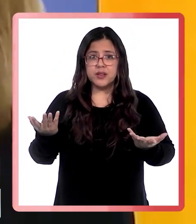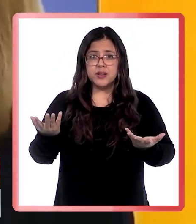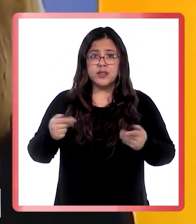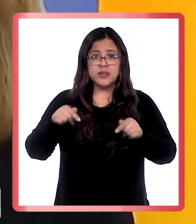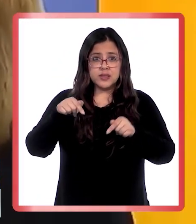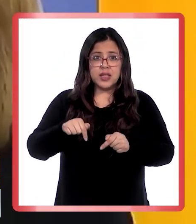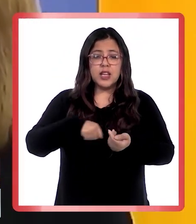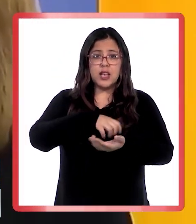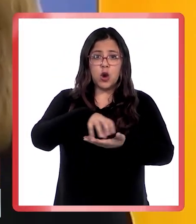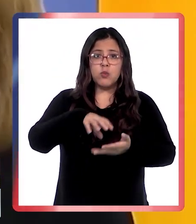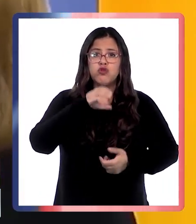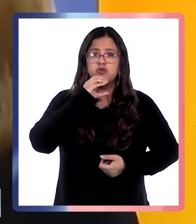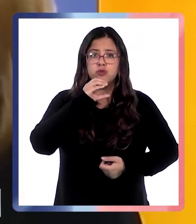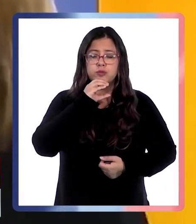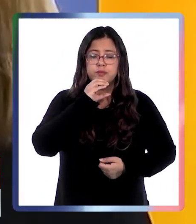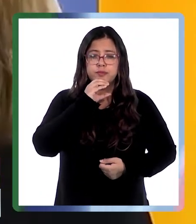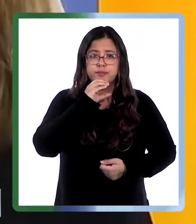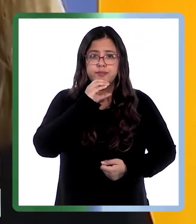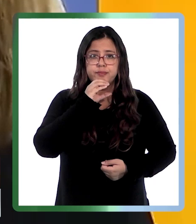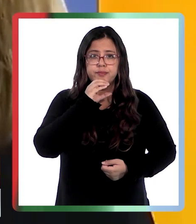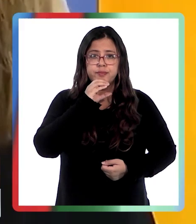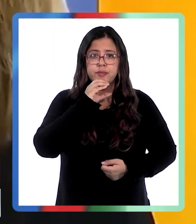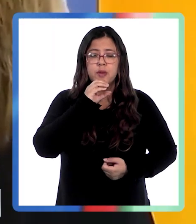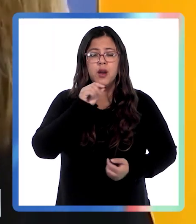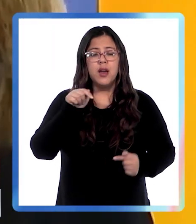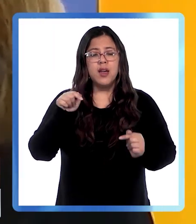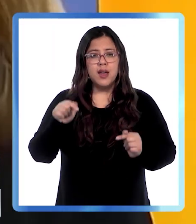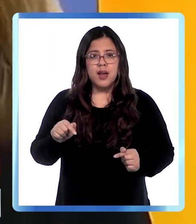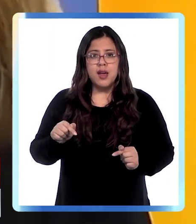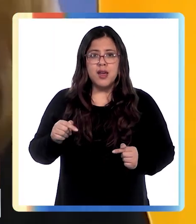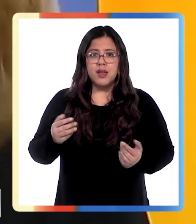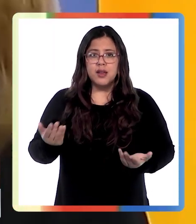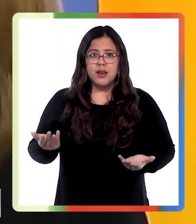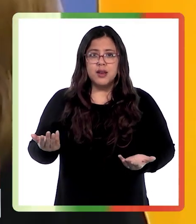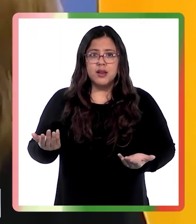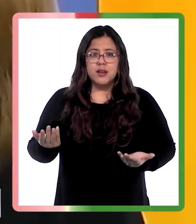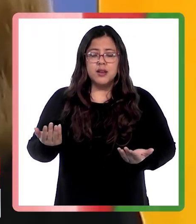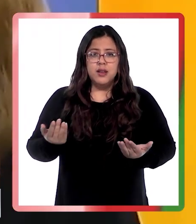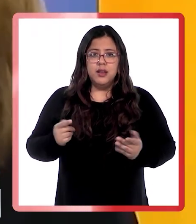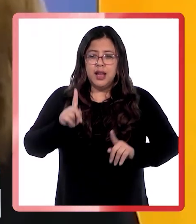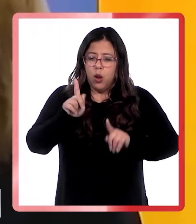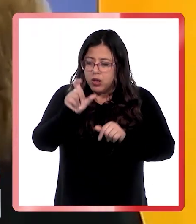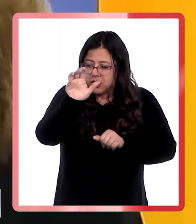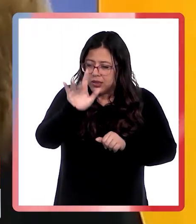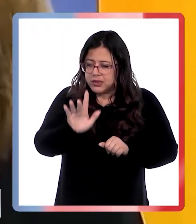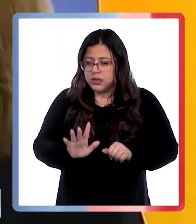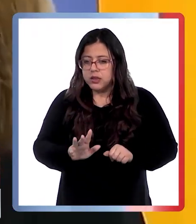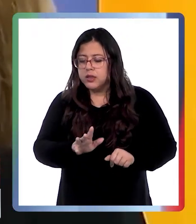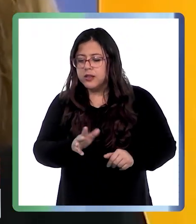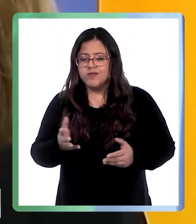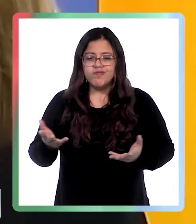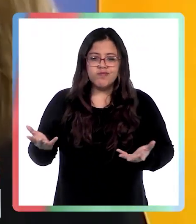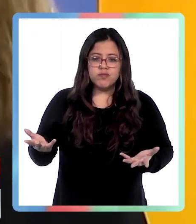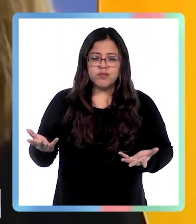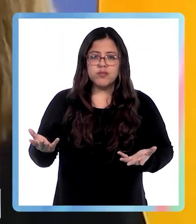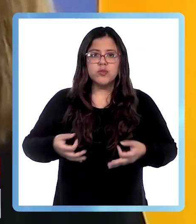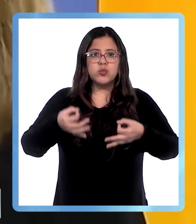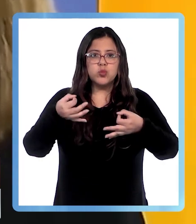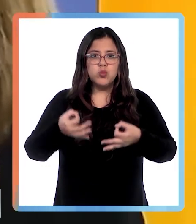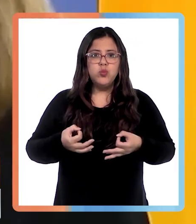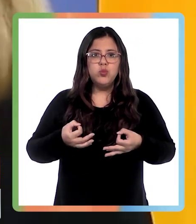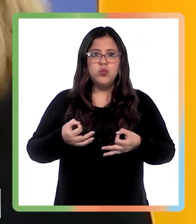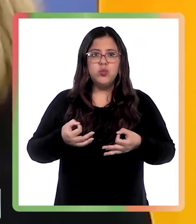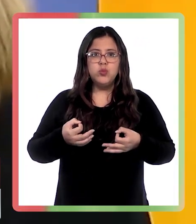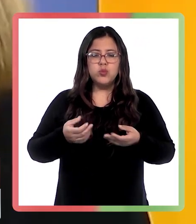el área metropolitana de Concepción e tiene características que que lo hacen ser un un